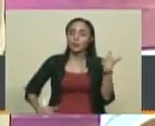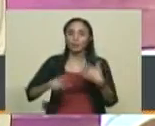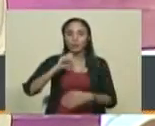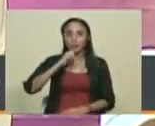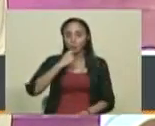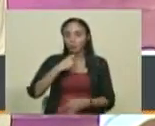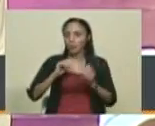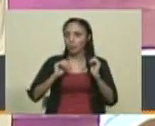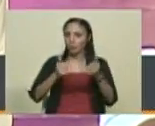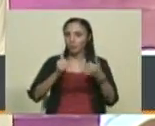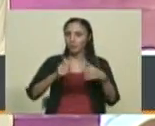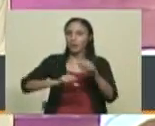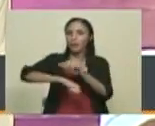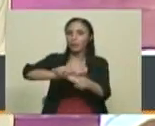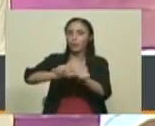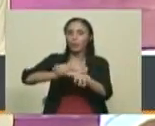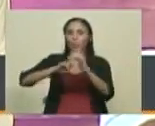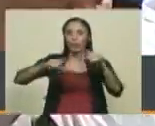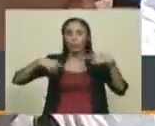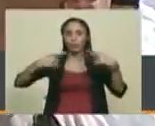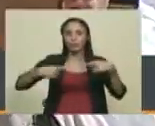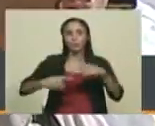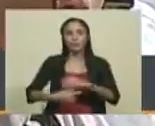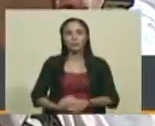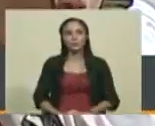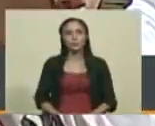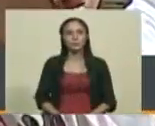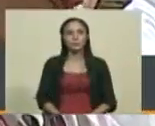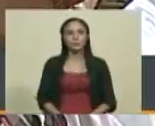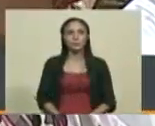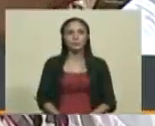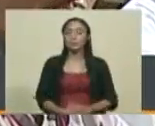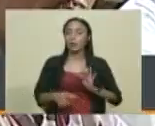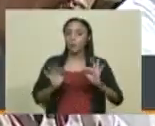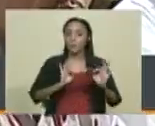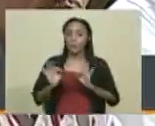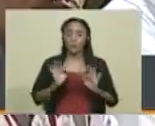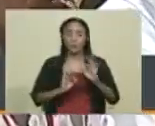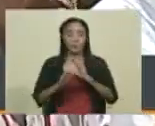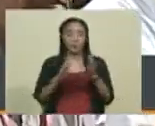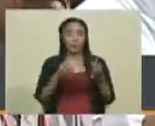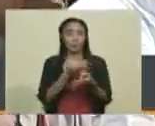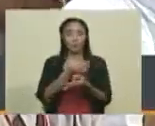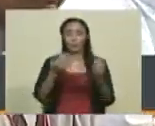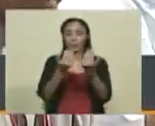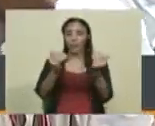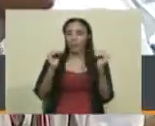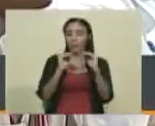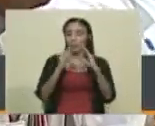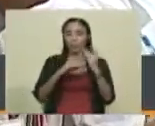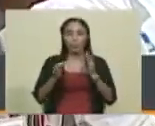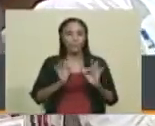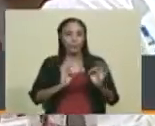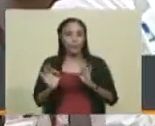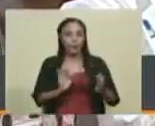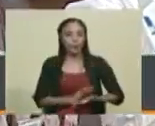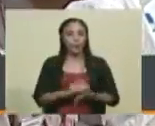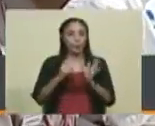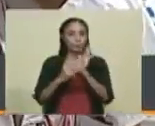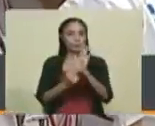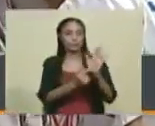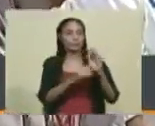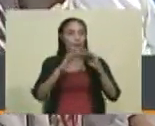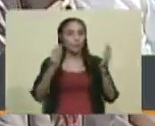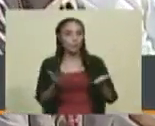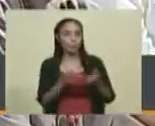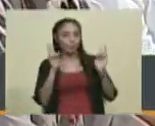Putin por la preparación exitosa de este Mundial de Fútbol que va a maravillar al mundo